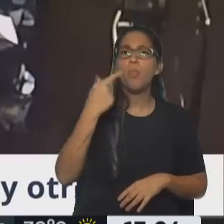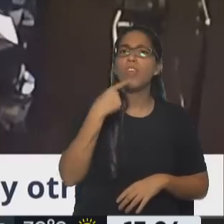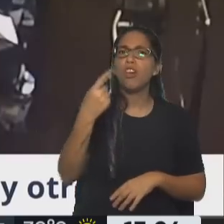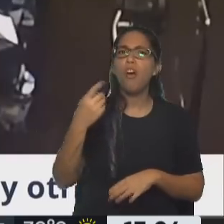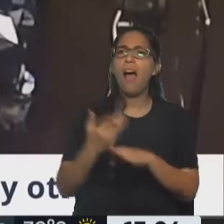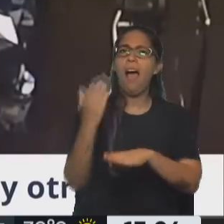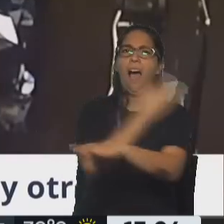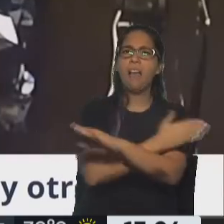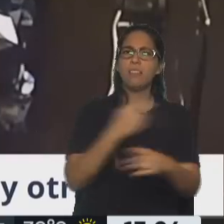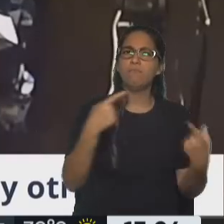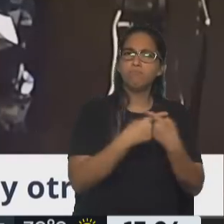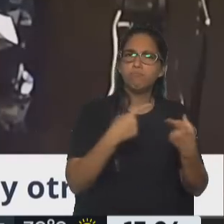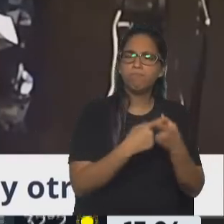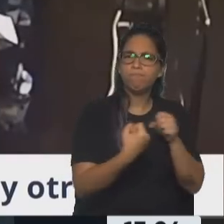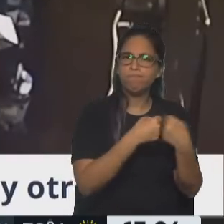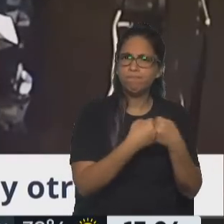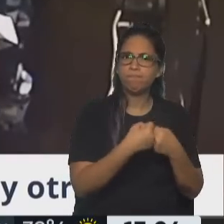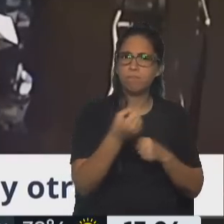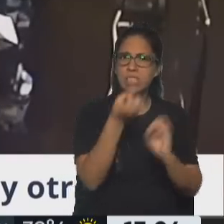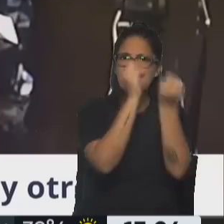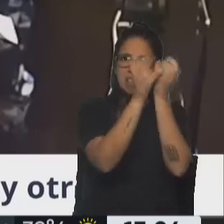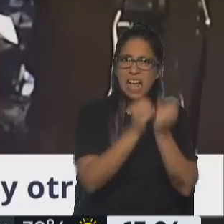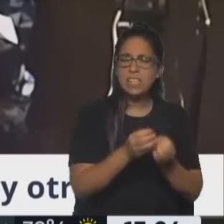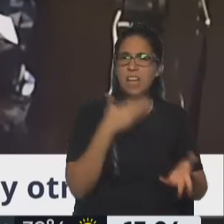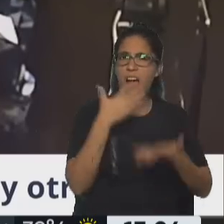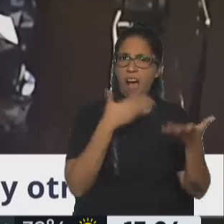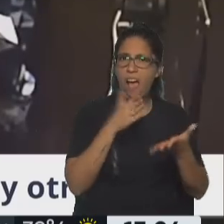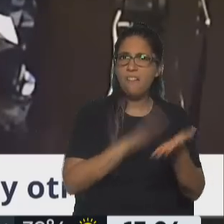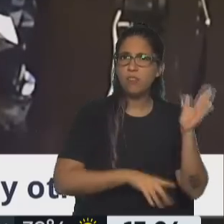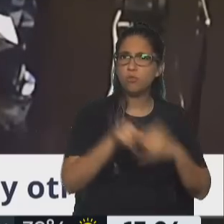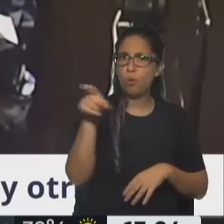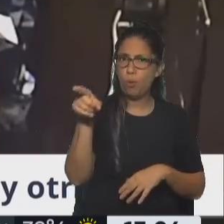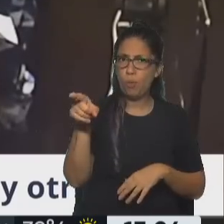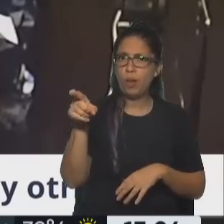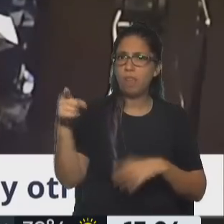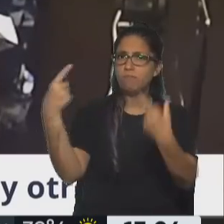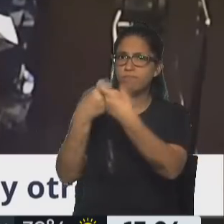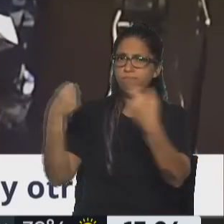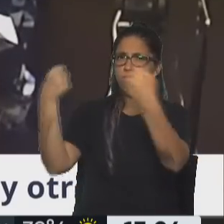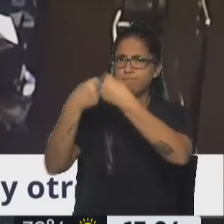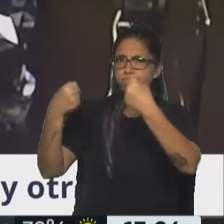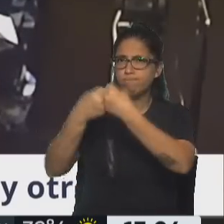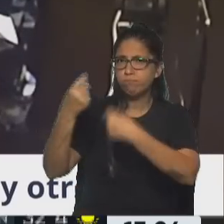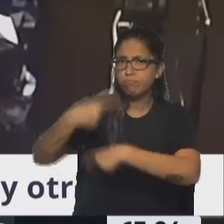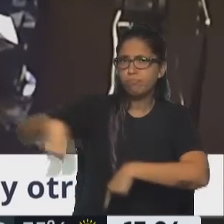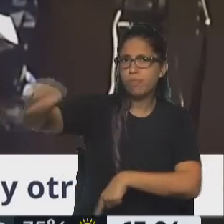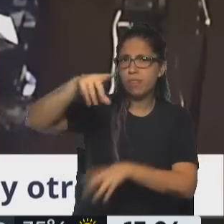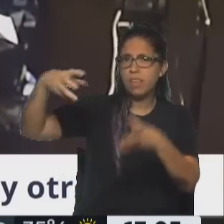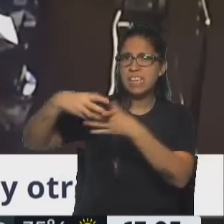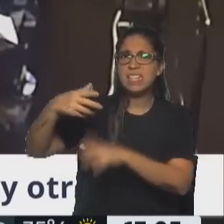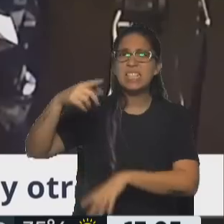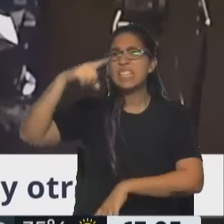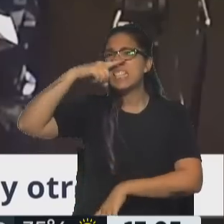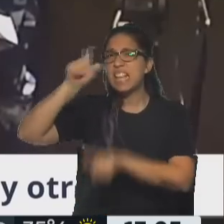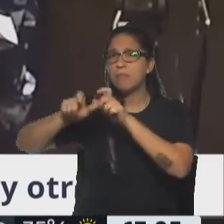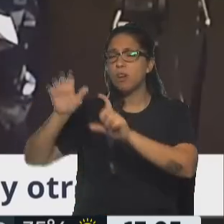anteriores y les mostramos una serie de chats donde él ya habla de peleas de esta naturaleza.